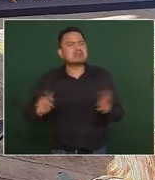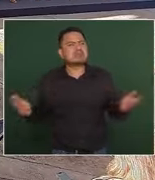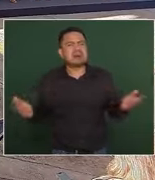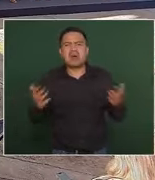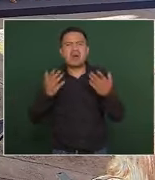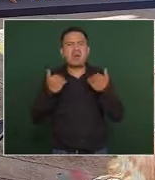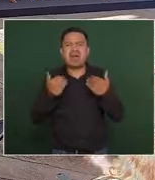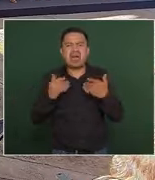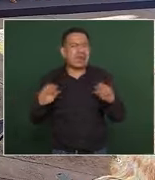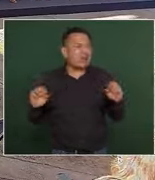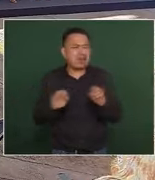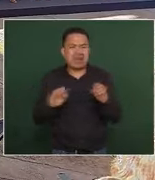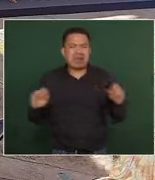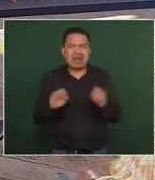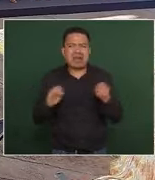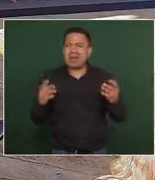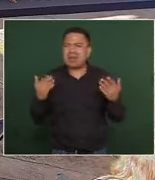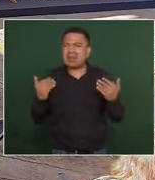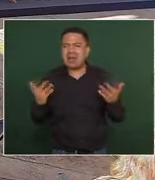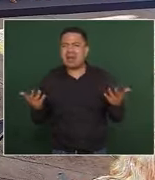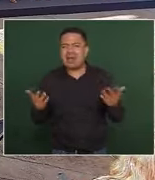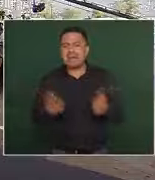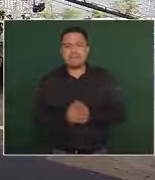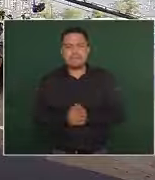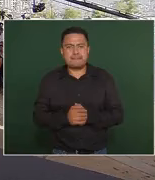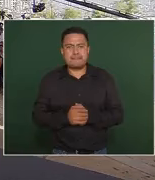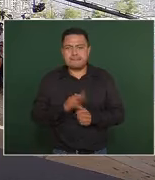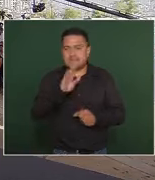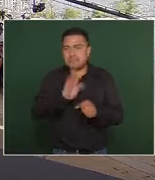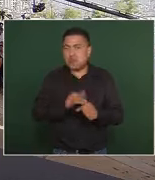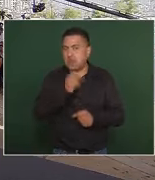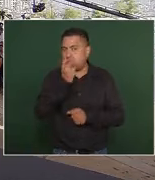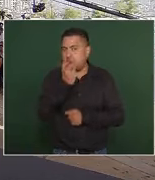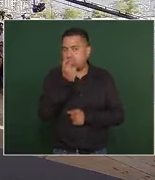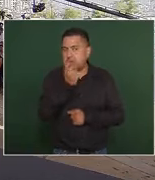no existía. Entonces, por eso